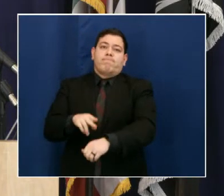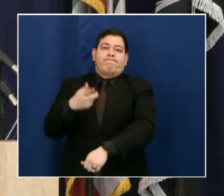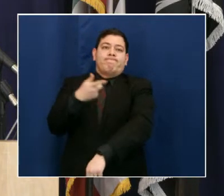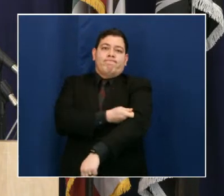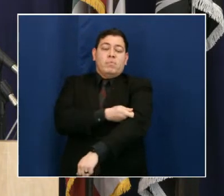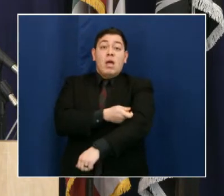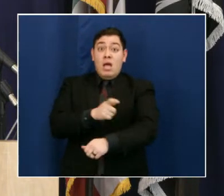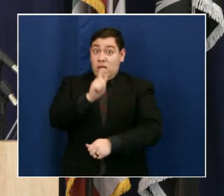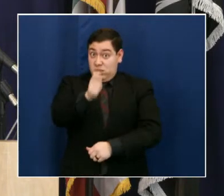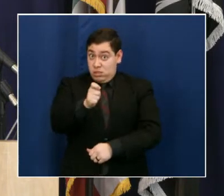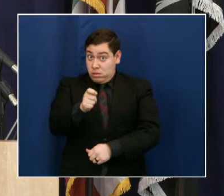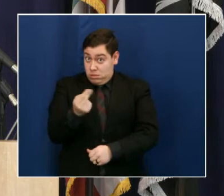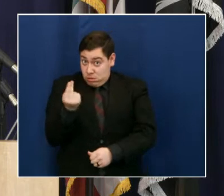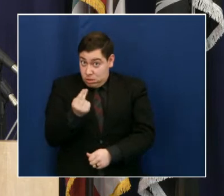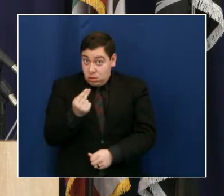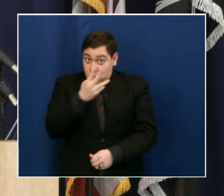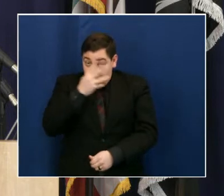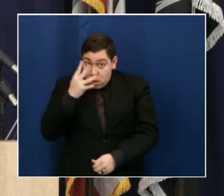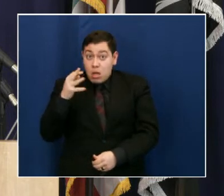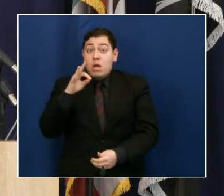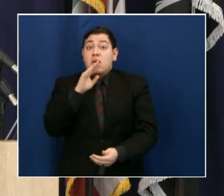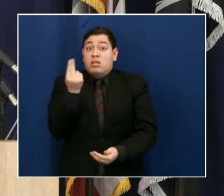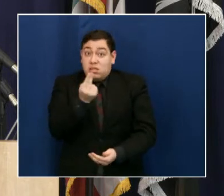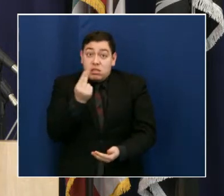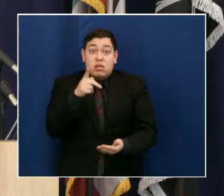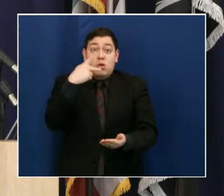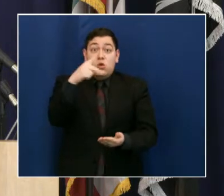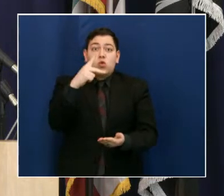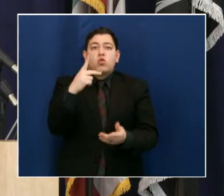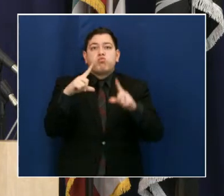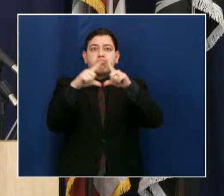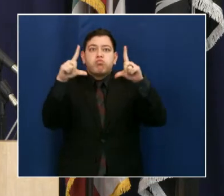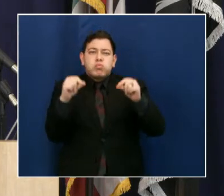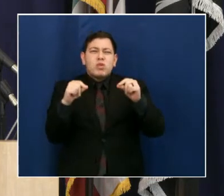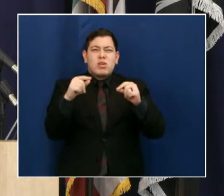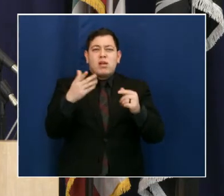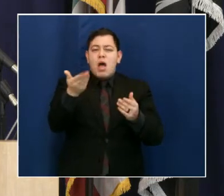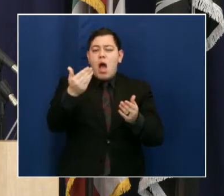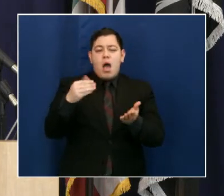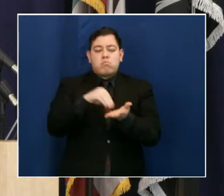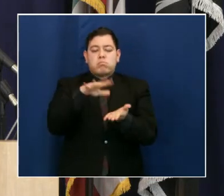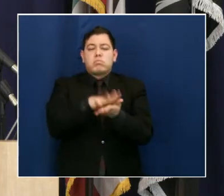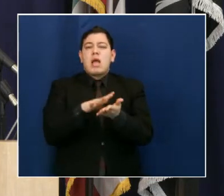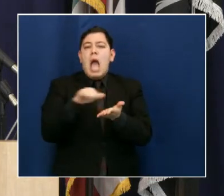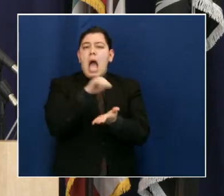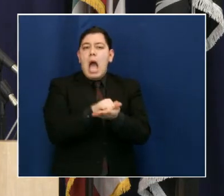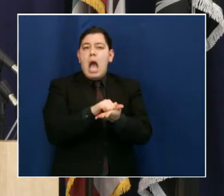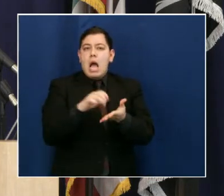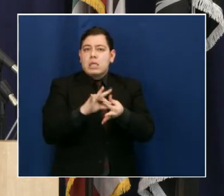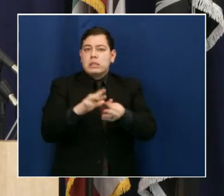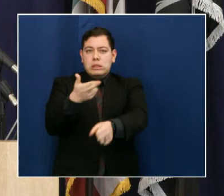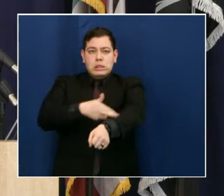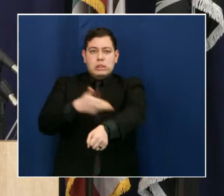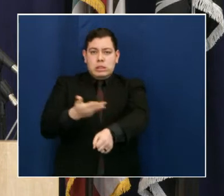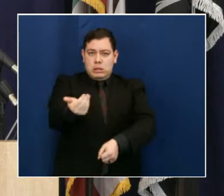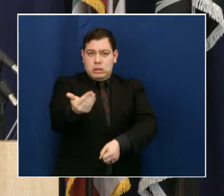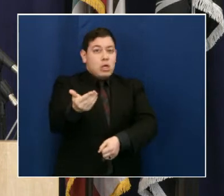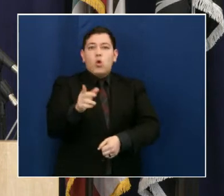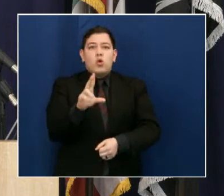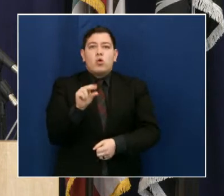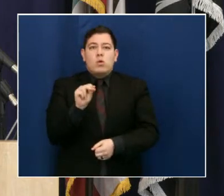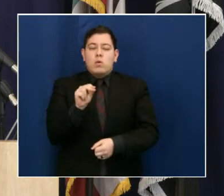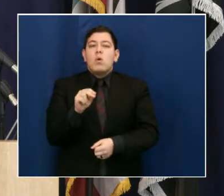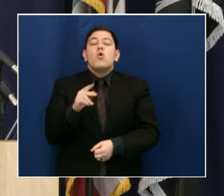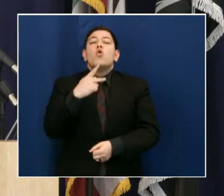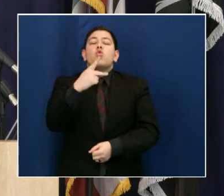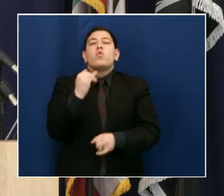ningún documento en cuanto a su estatus legal en el estado. Lo que sí queremos es que tienen su